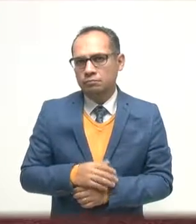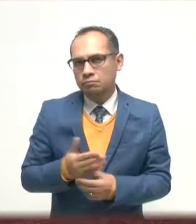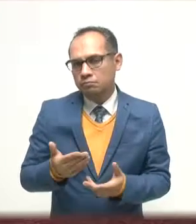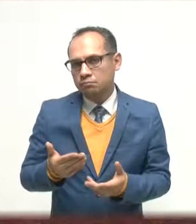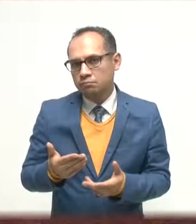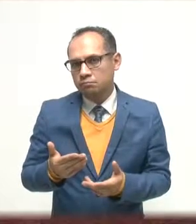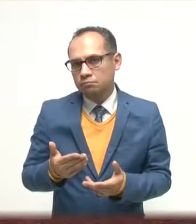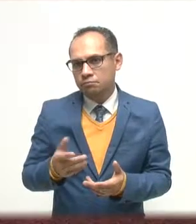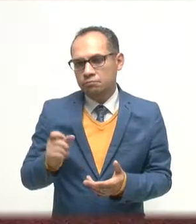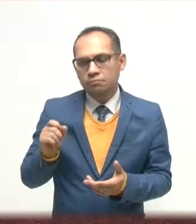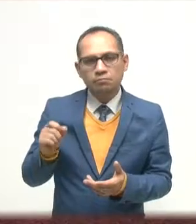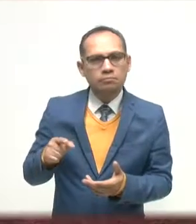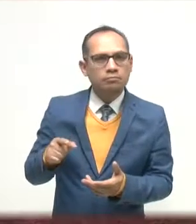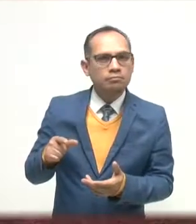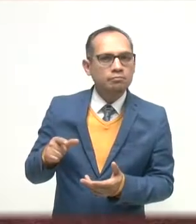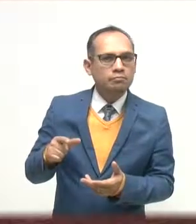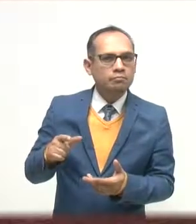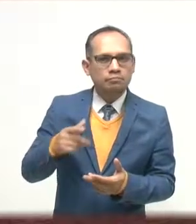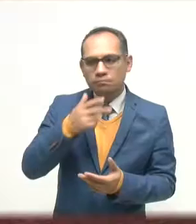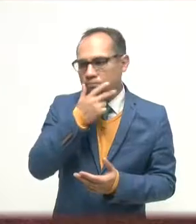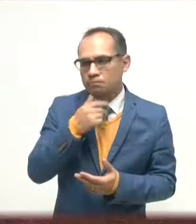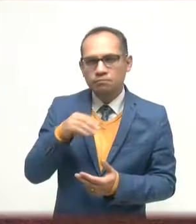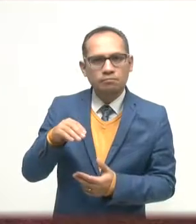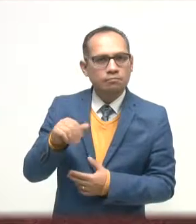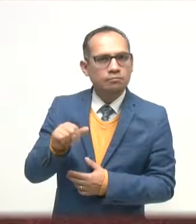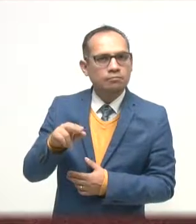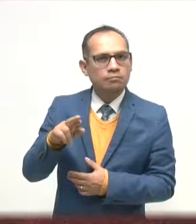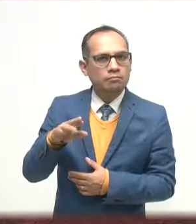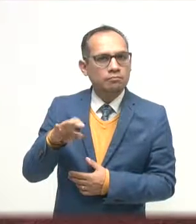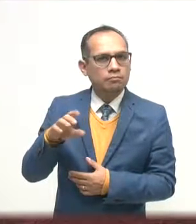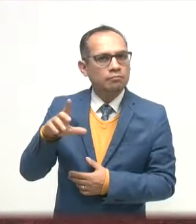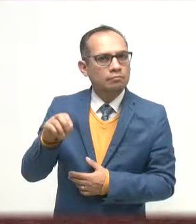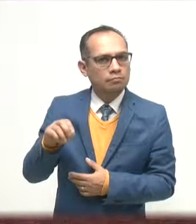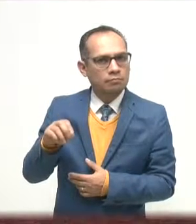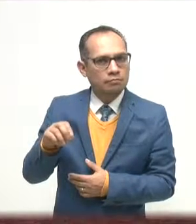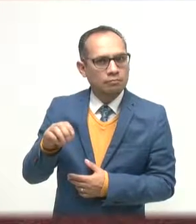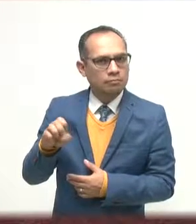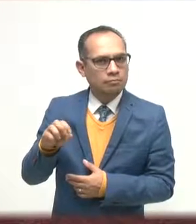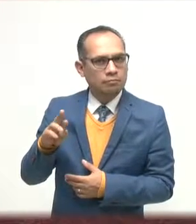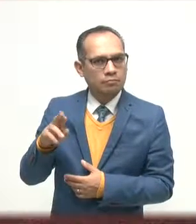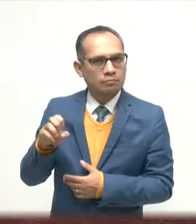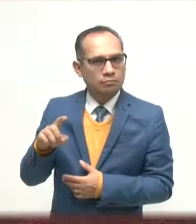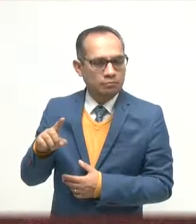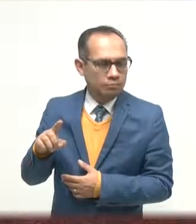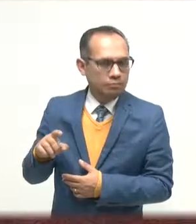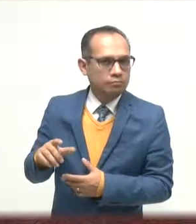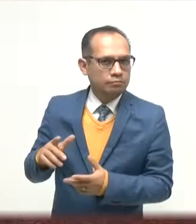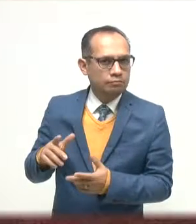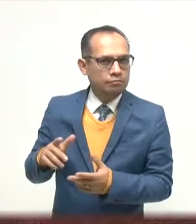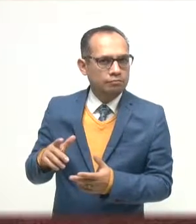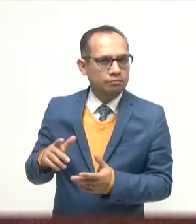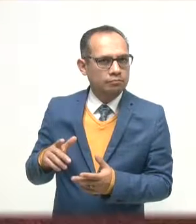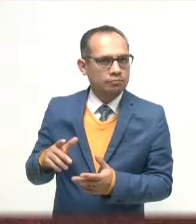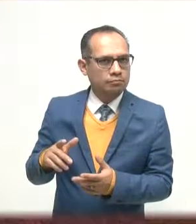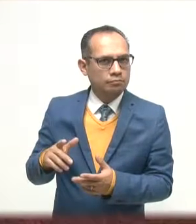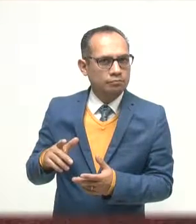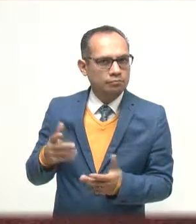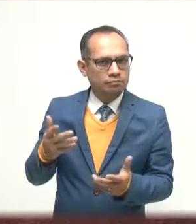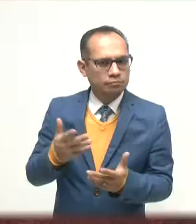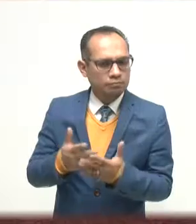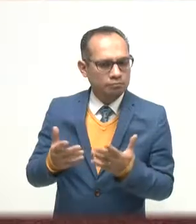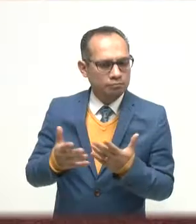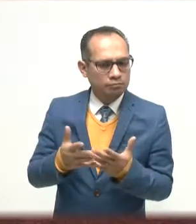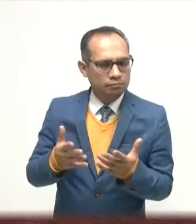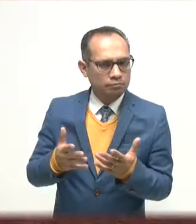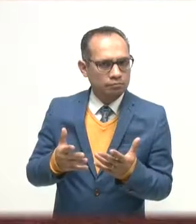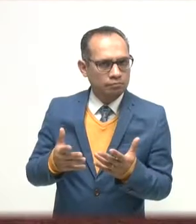urticaria la invitación fue a los más de 150 jefes de estado y países con los